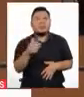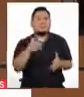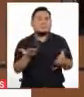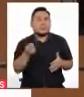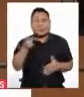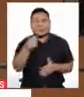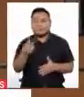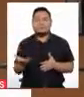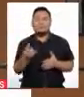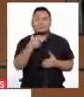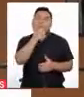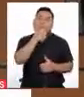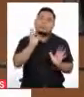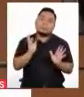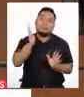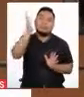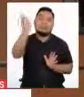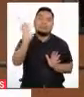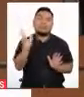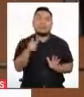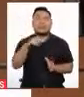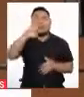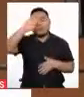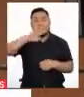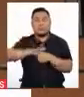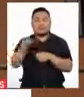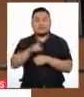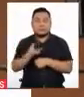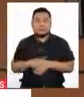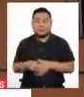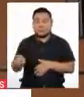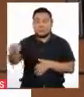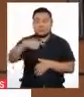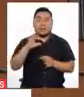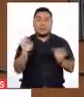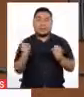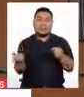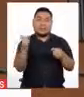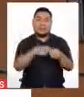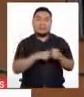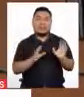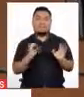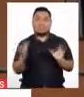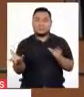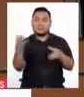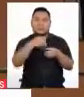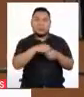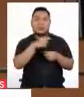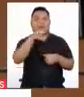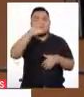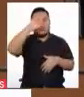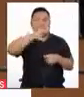Siempre habrá, a futuro, una verificación, si alguno de ellos, que no fueron registrados, de ser el caso, sean incorporados en